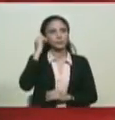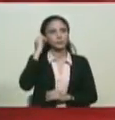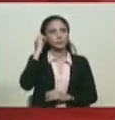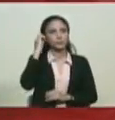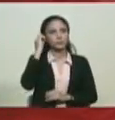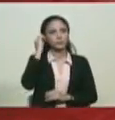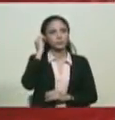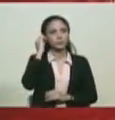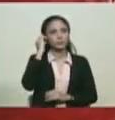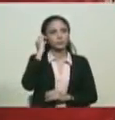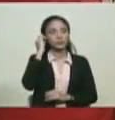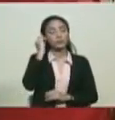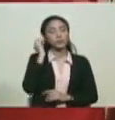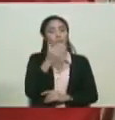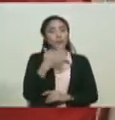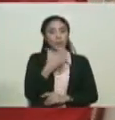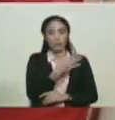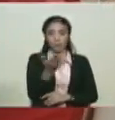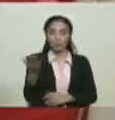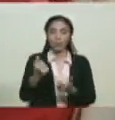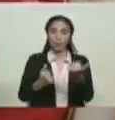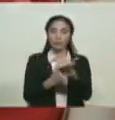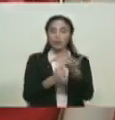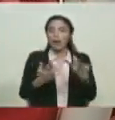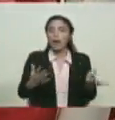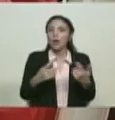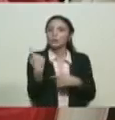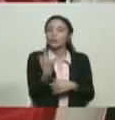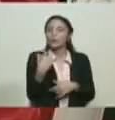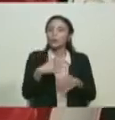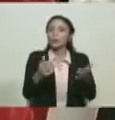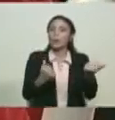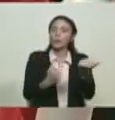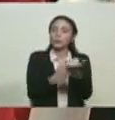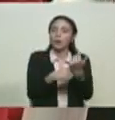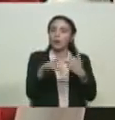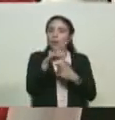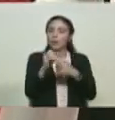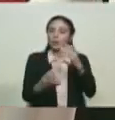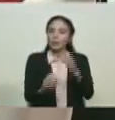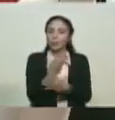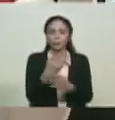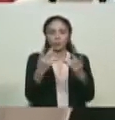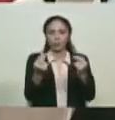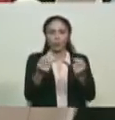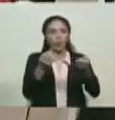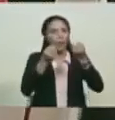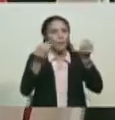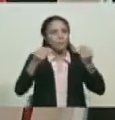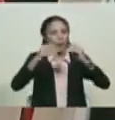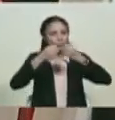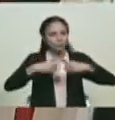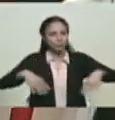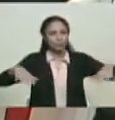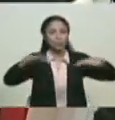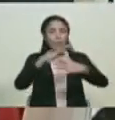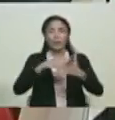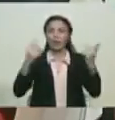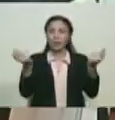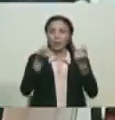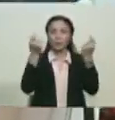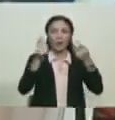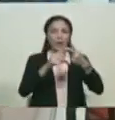no sólo por la victoria del 20 de mayo por todo el respaldo por el despliegue en campaña de cada uno de ustedes compañeros y compañeros